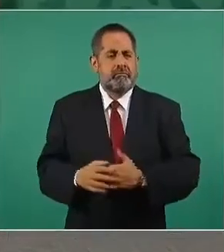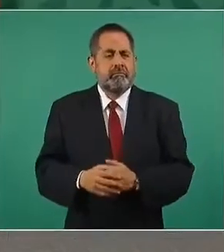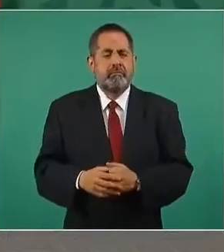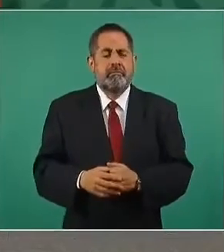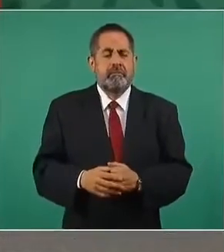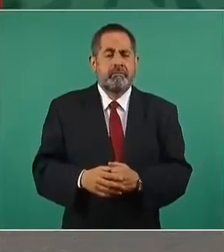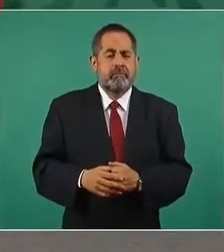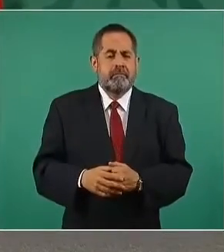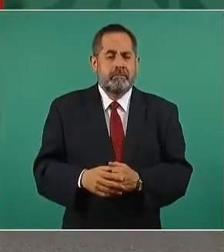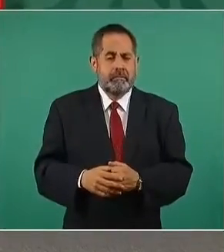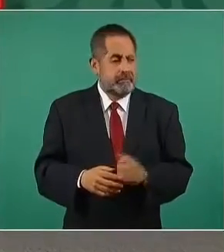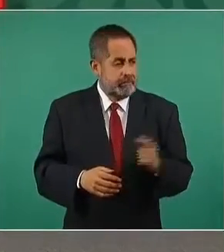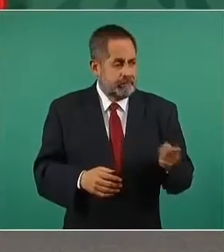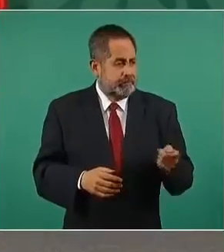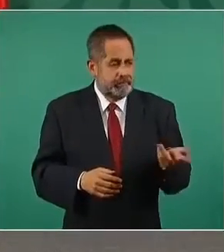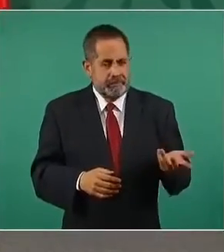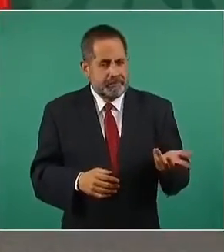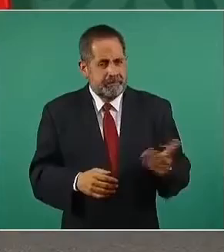si no van